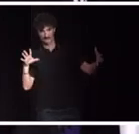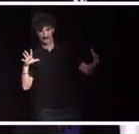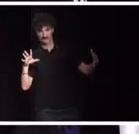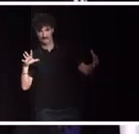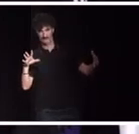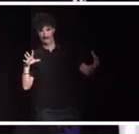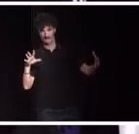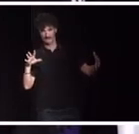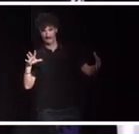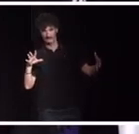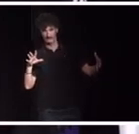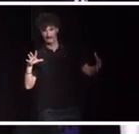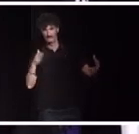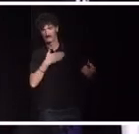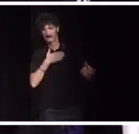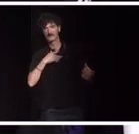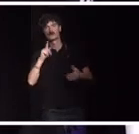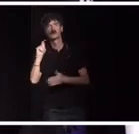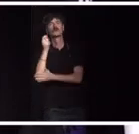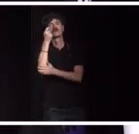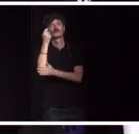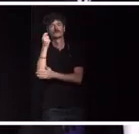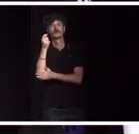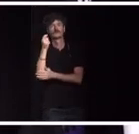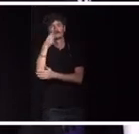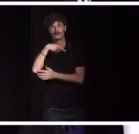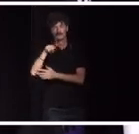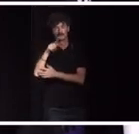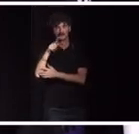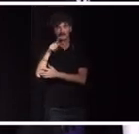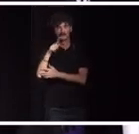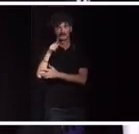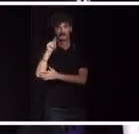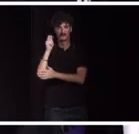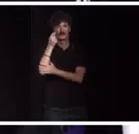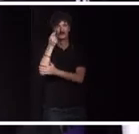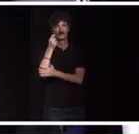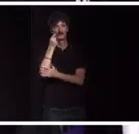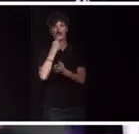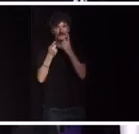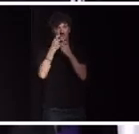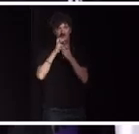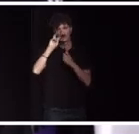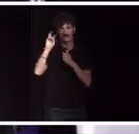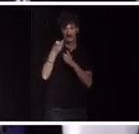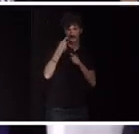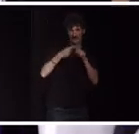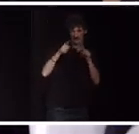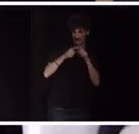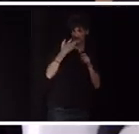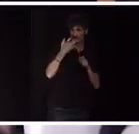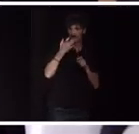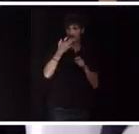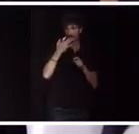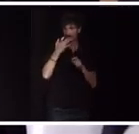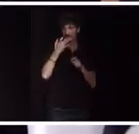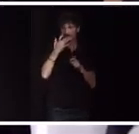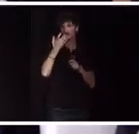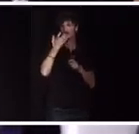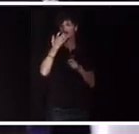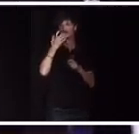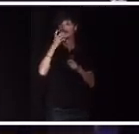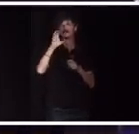también logrando pues darnos información alternativa desde medios como Canal Red